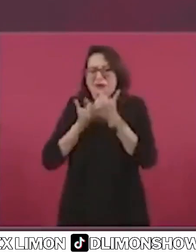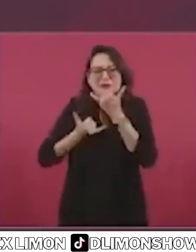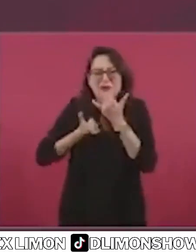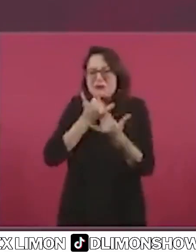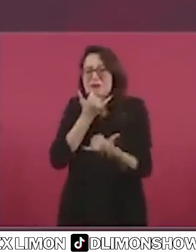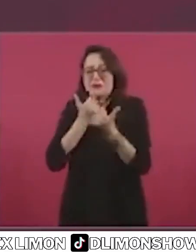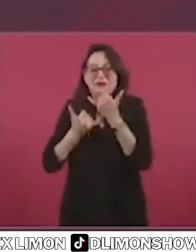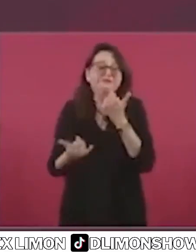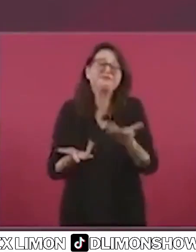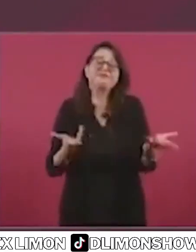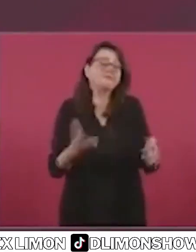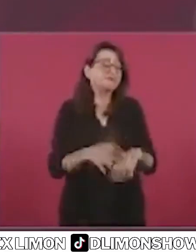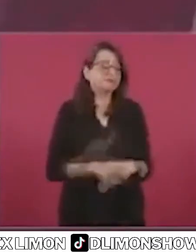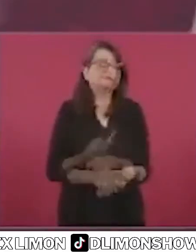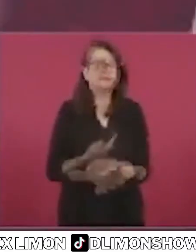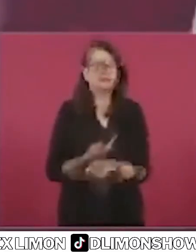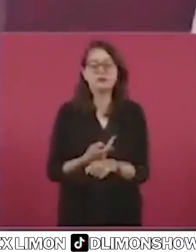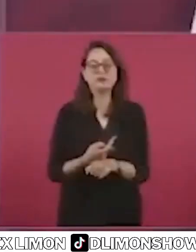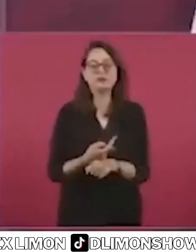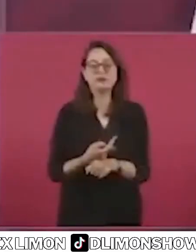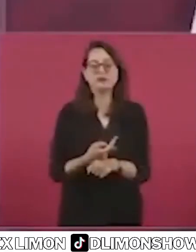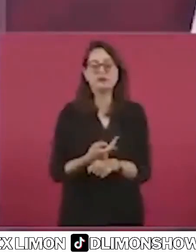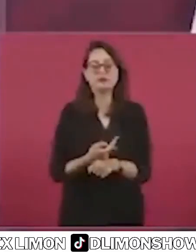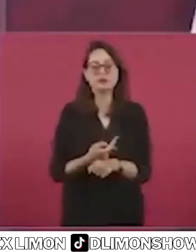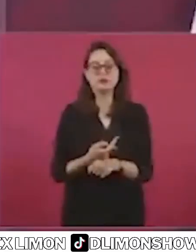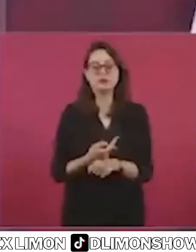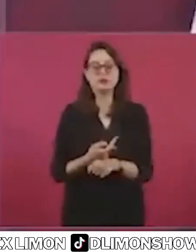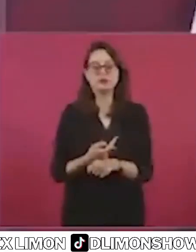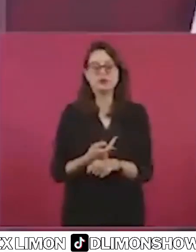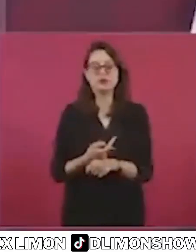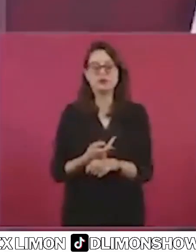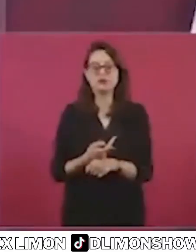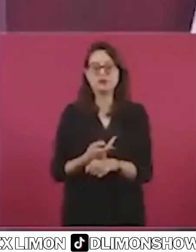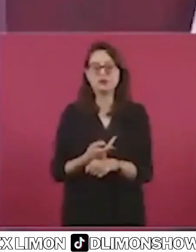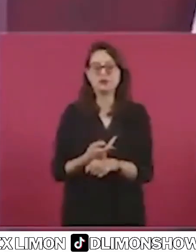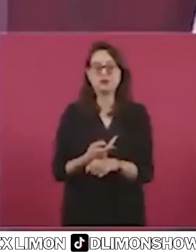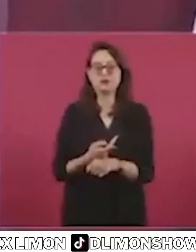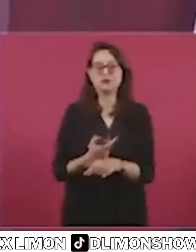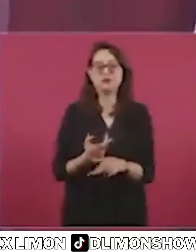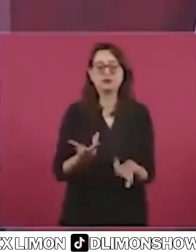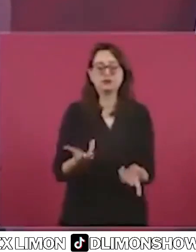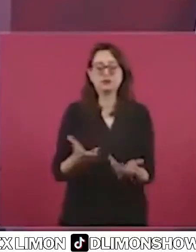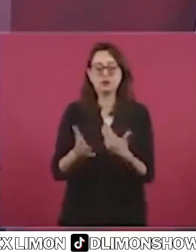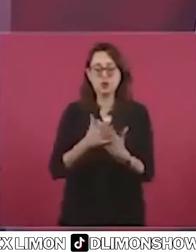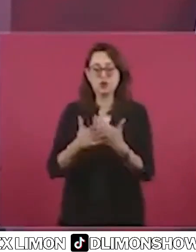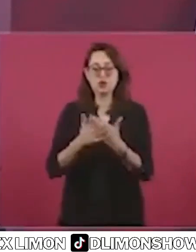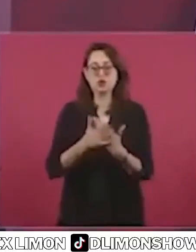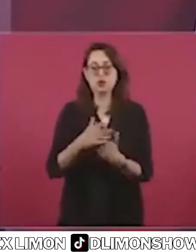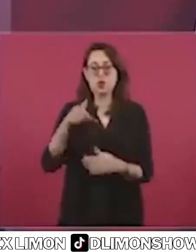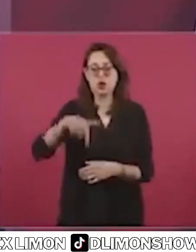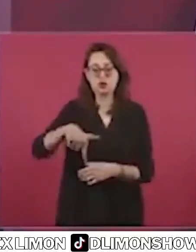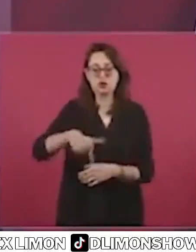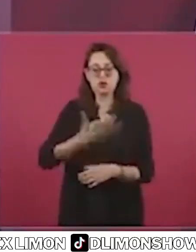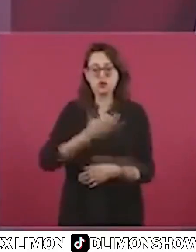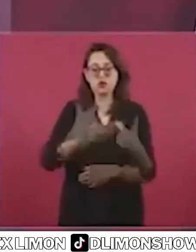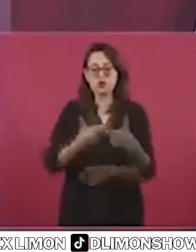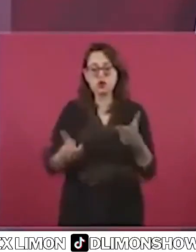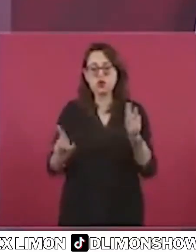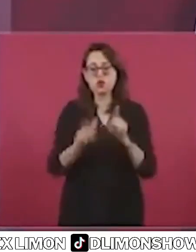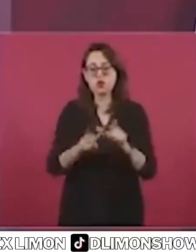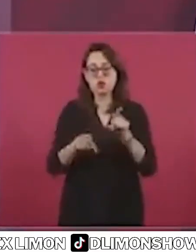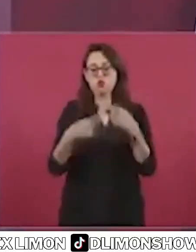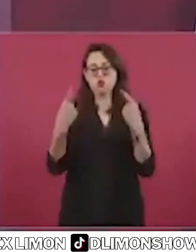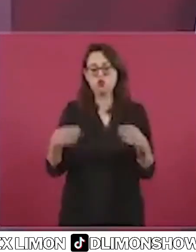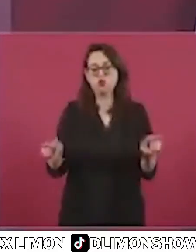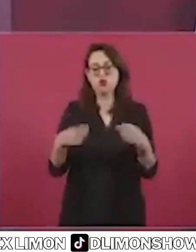México México van a estar los del grupo frontera y hay una canción